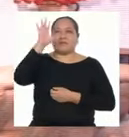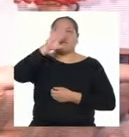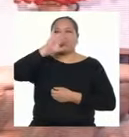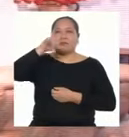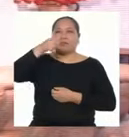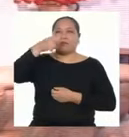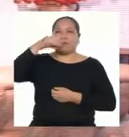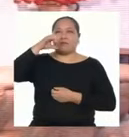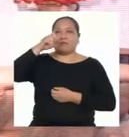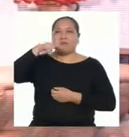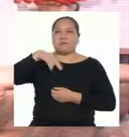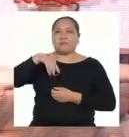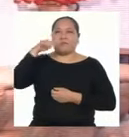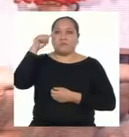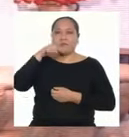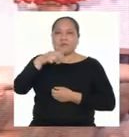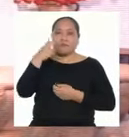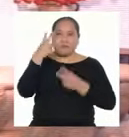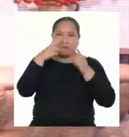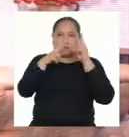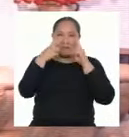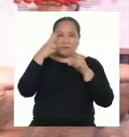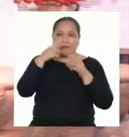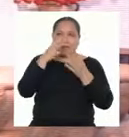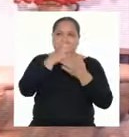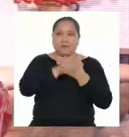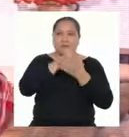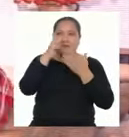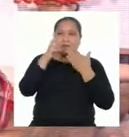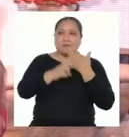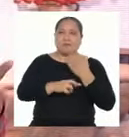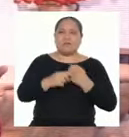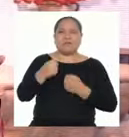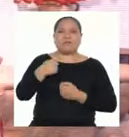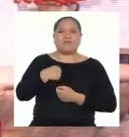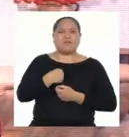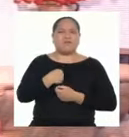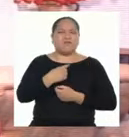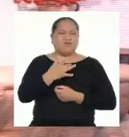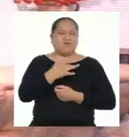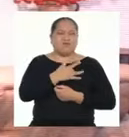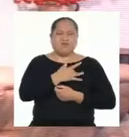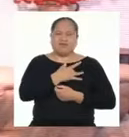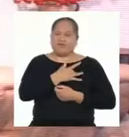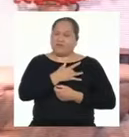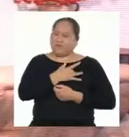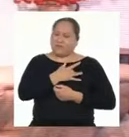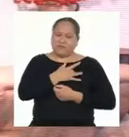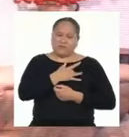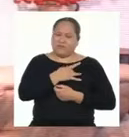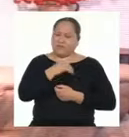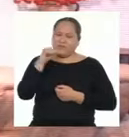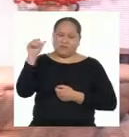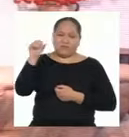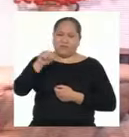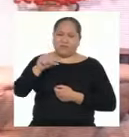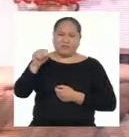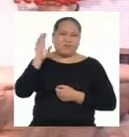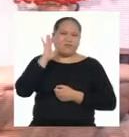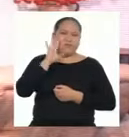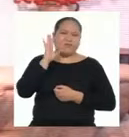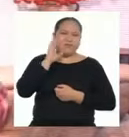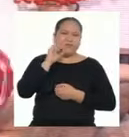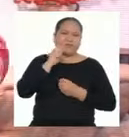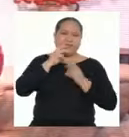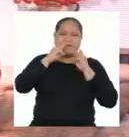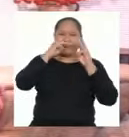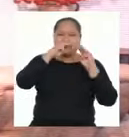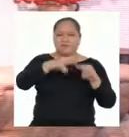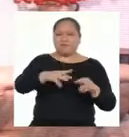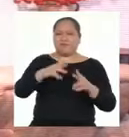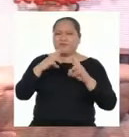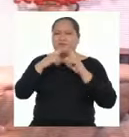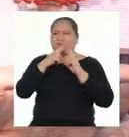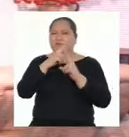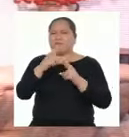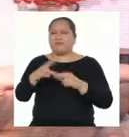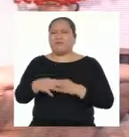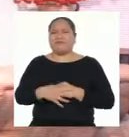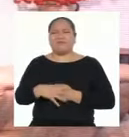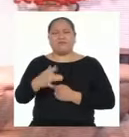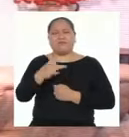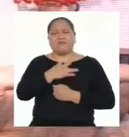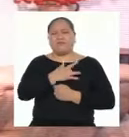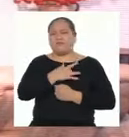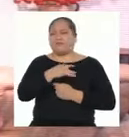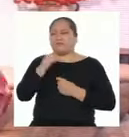Hola Jonathan, he estado viendo el programa y estoy indignado con la contaminación de nuestros mares y ríos.